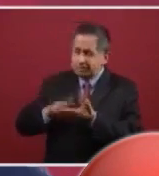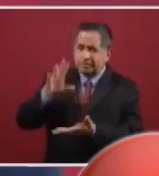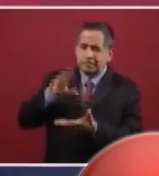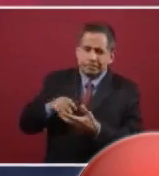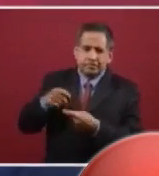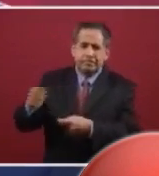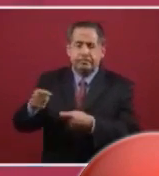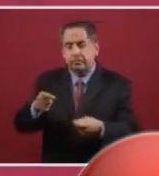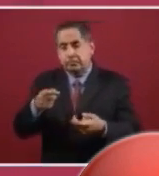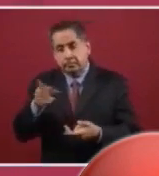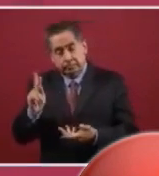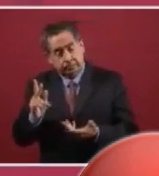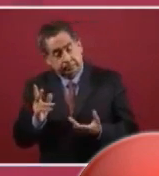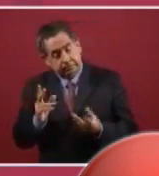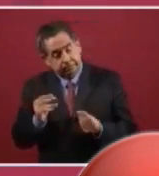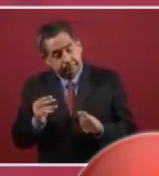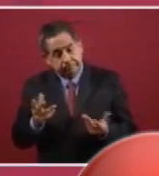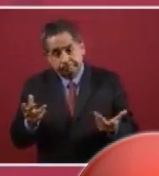pero tenemos